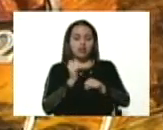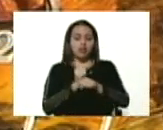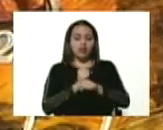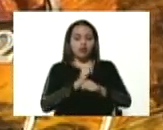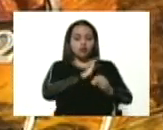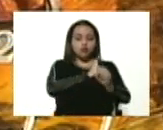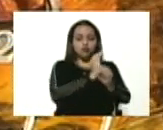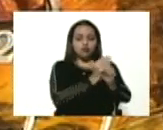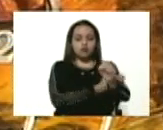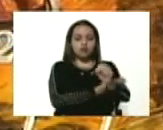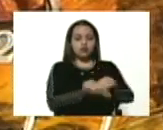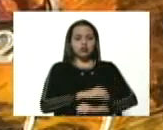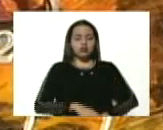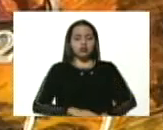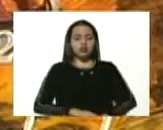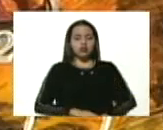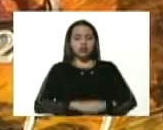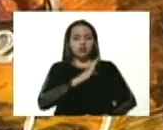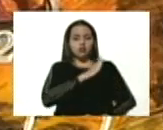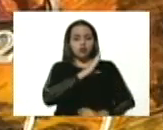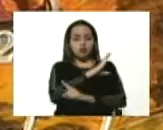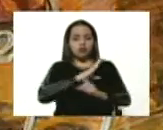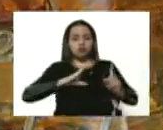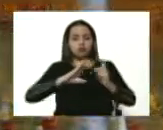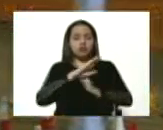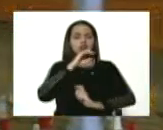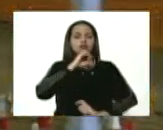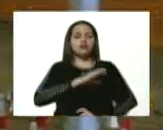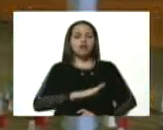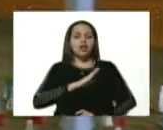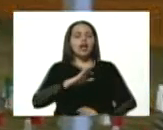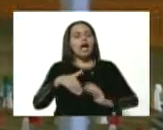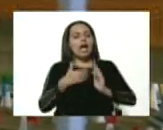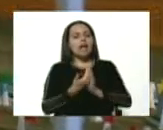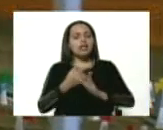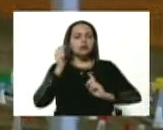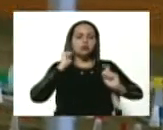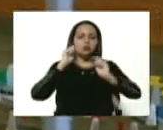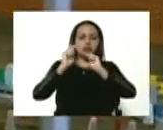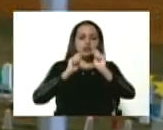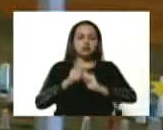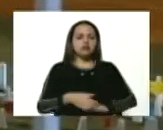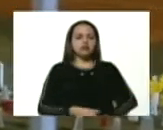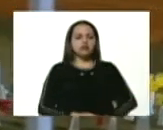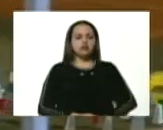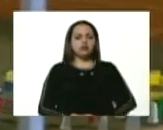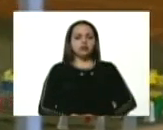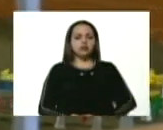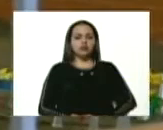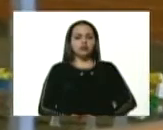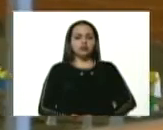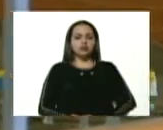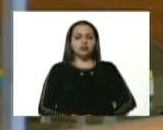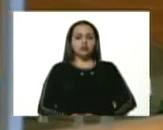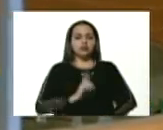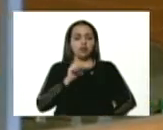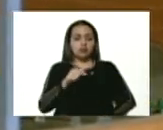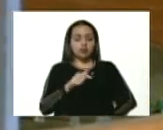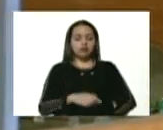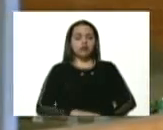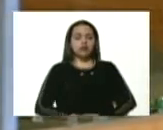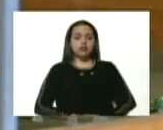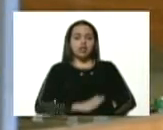fortaleciendo el patrimonio cultural e histórico y hasta turístico. Y adicionalmente a eso,